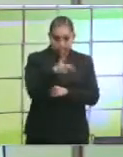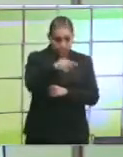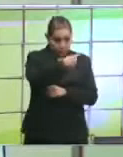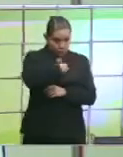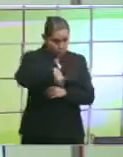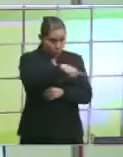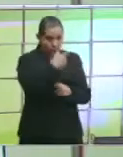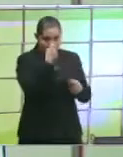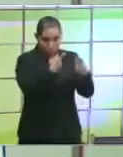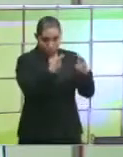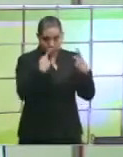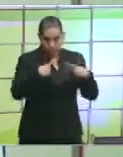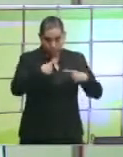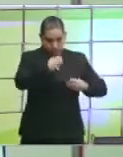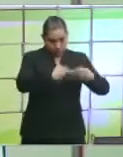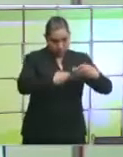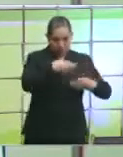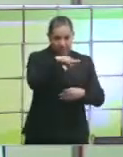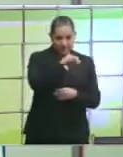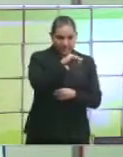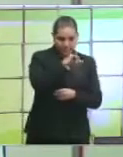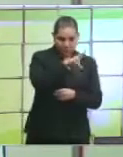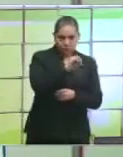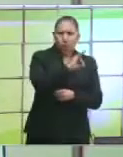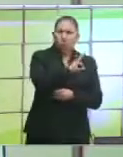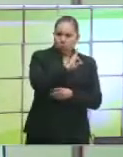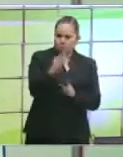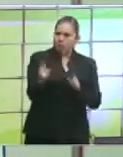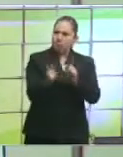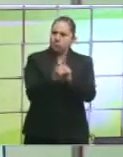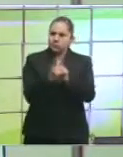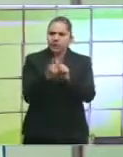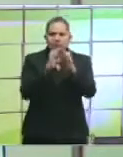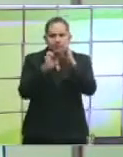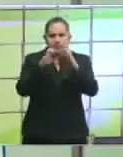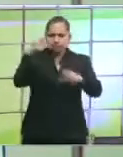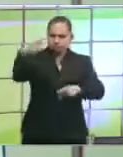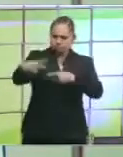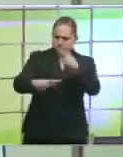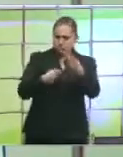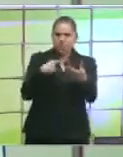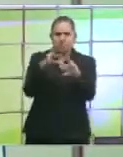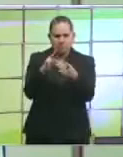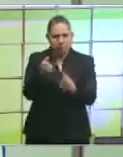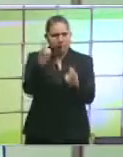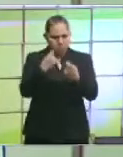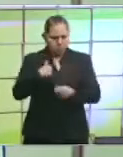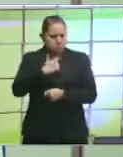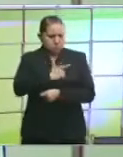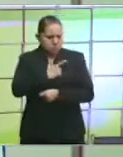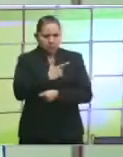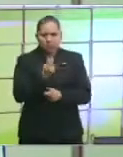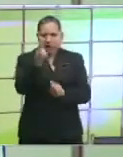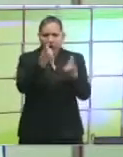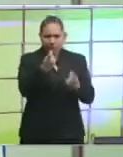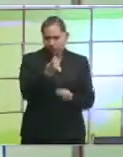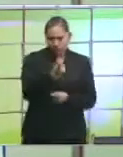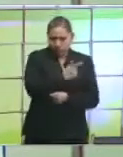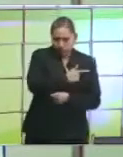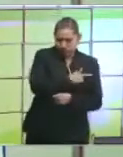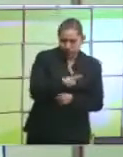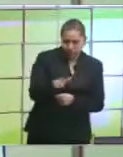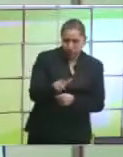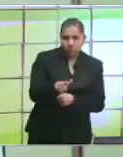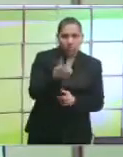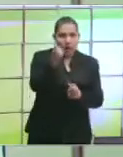entrevistas a algunos ministros no les gusta dar entrevistas a veces las entrevistas no reflejan la opinión de la suprema corte